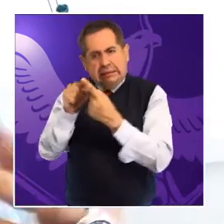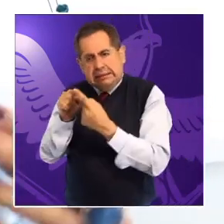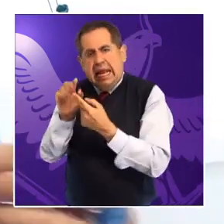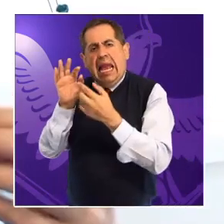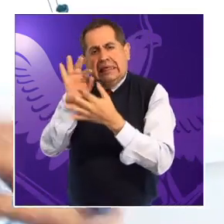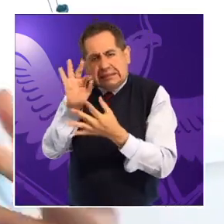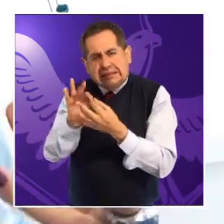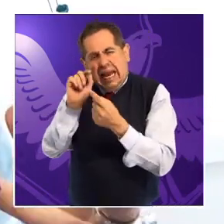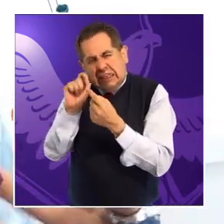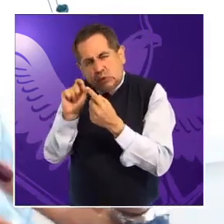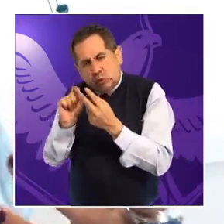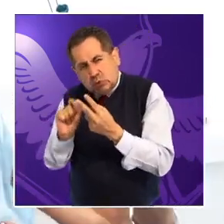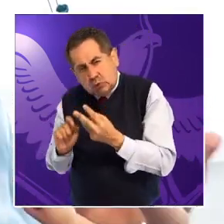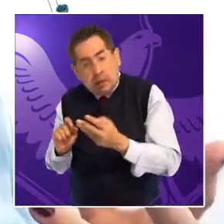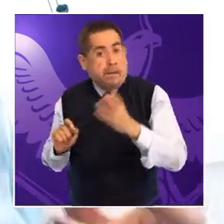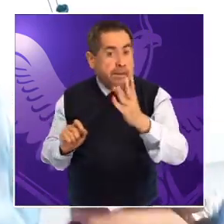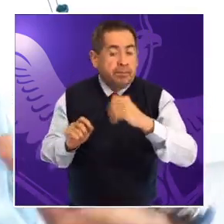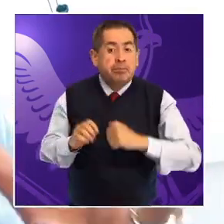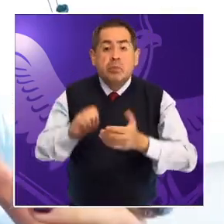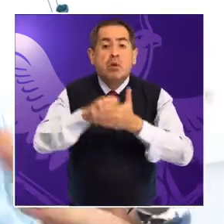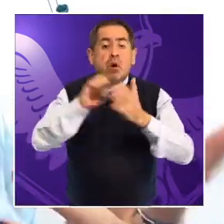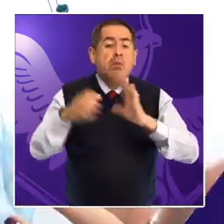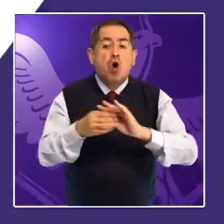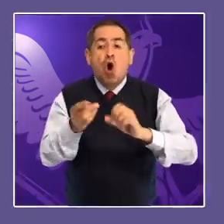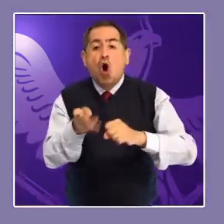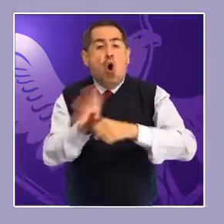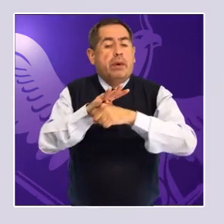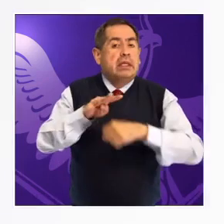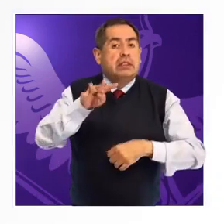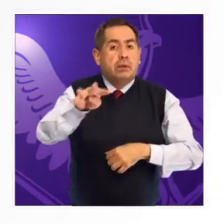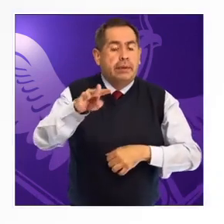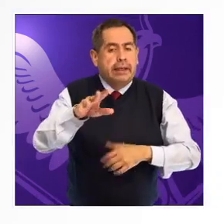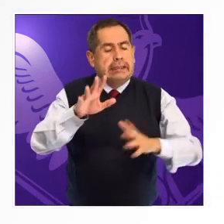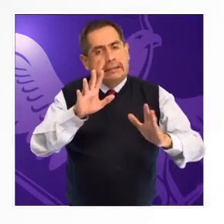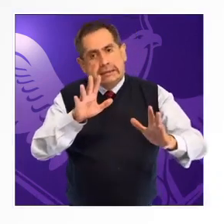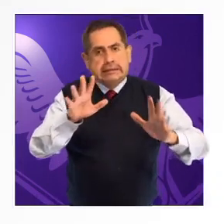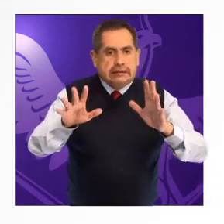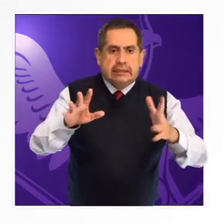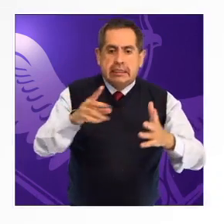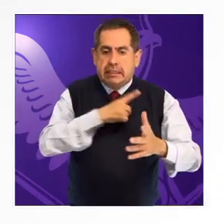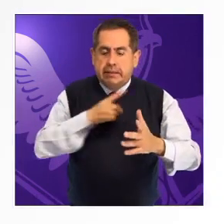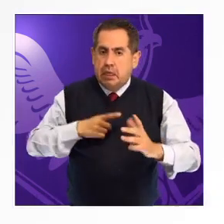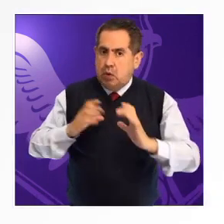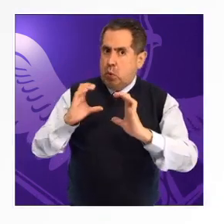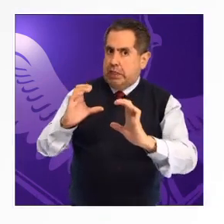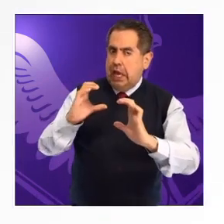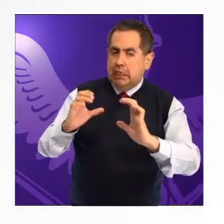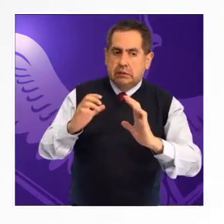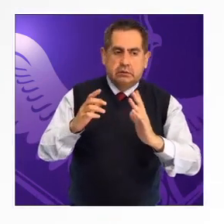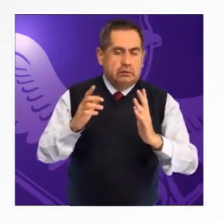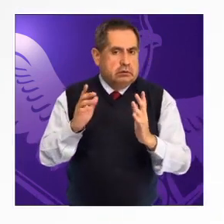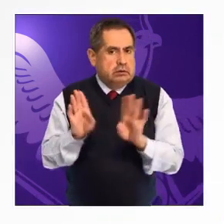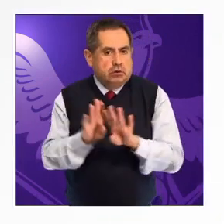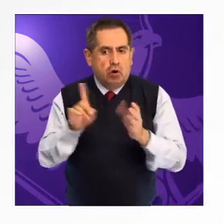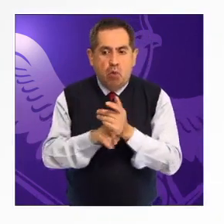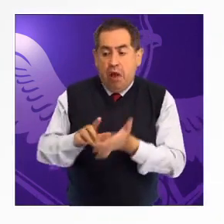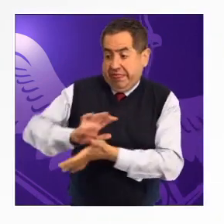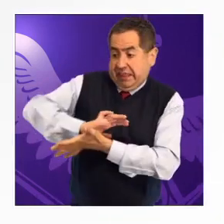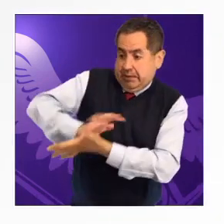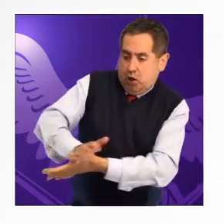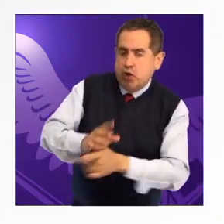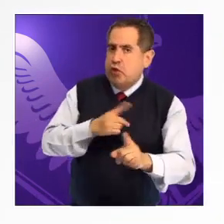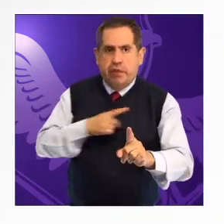acciones relacionadas con el COVID-19 deben respetar la prohibición de cualquier forma de discriminación basada en la